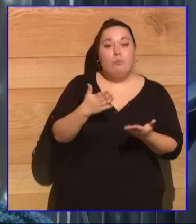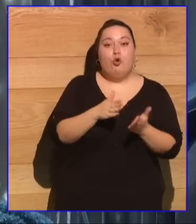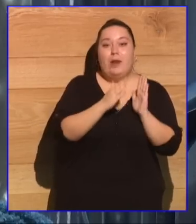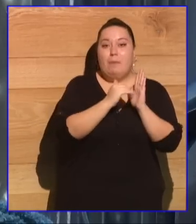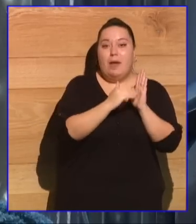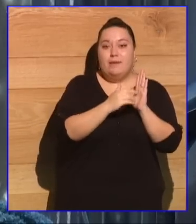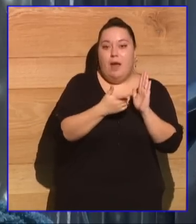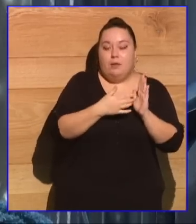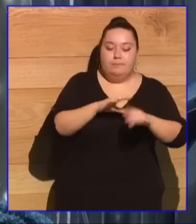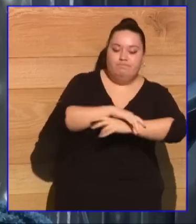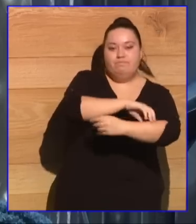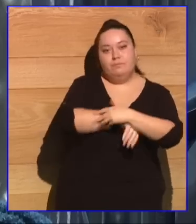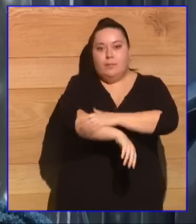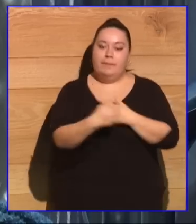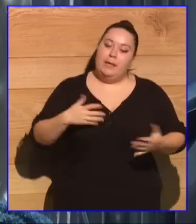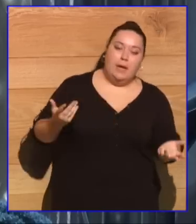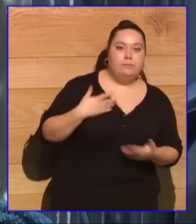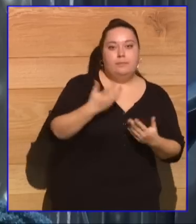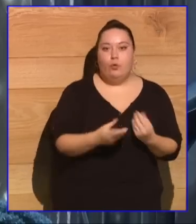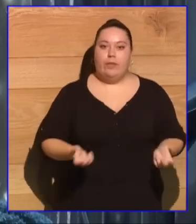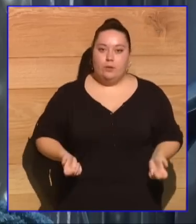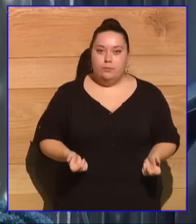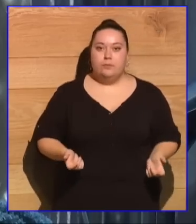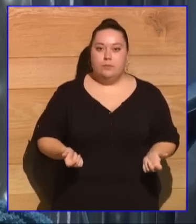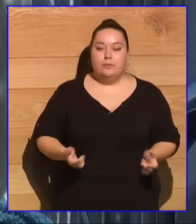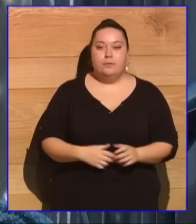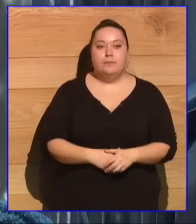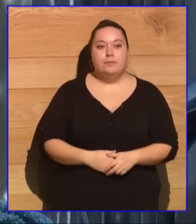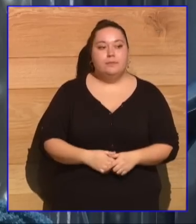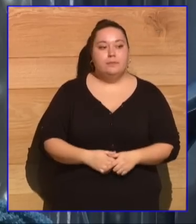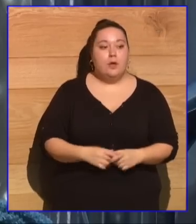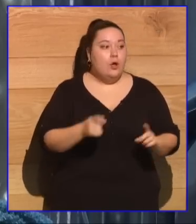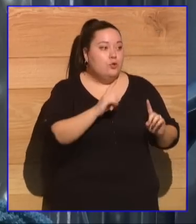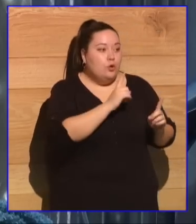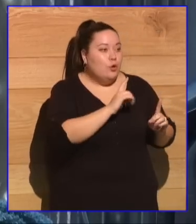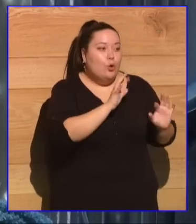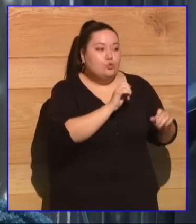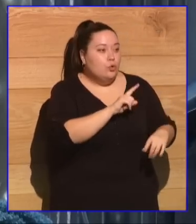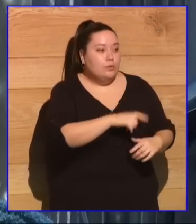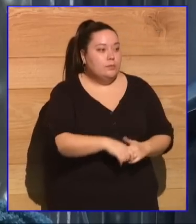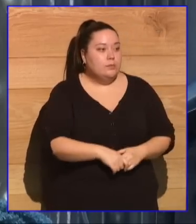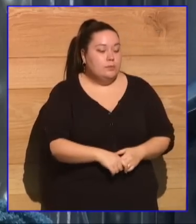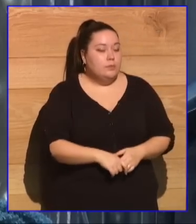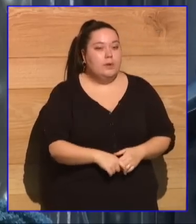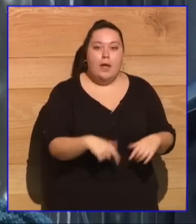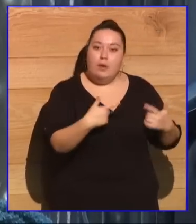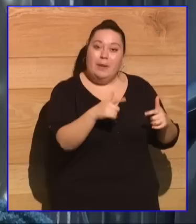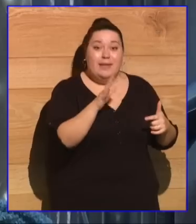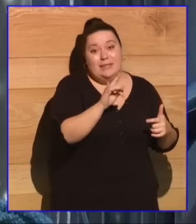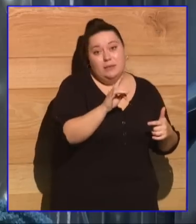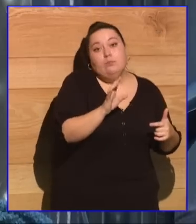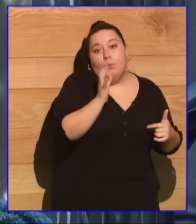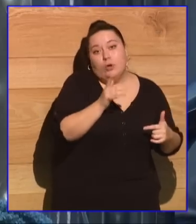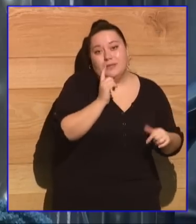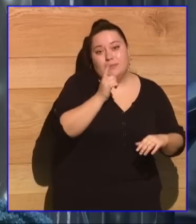es que se arremanga y dice, bueno, pues ya voy yo. Ajá. Y entonces se... No es exacto, ¿eh? O sea, sí, hay una parte, obviamente sí, porque es el director